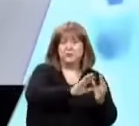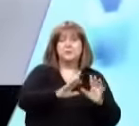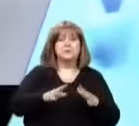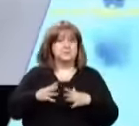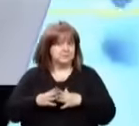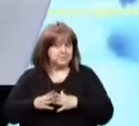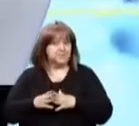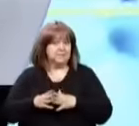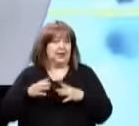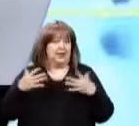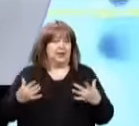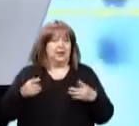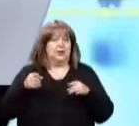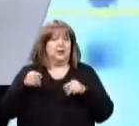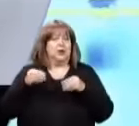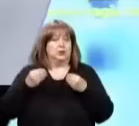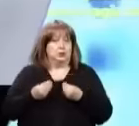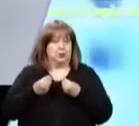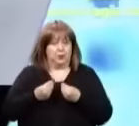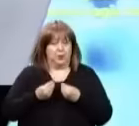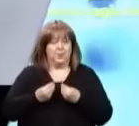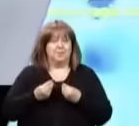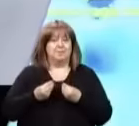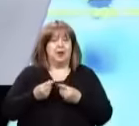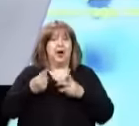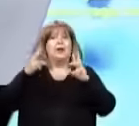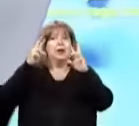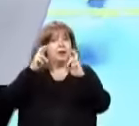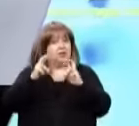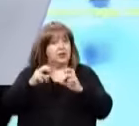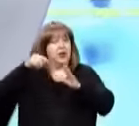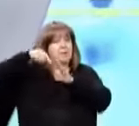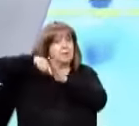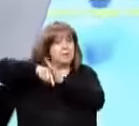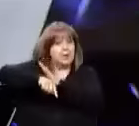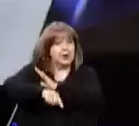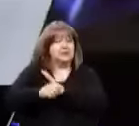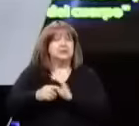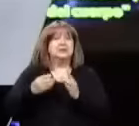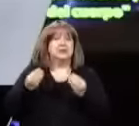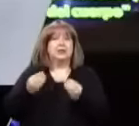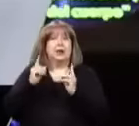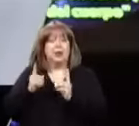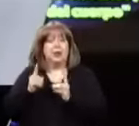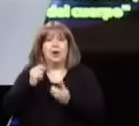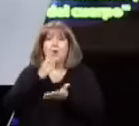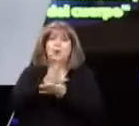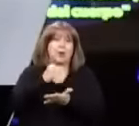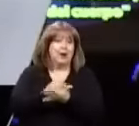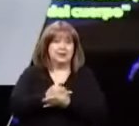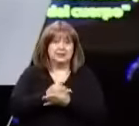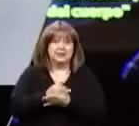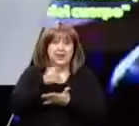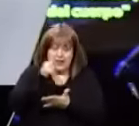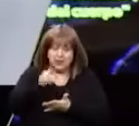¿no? Sí. De este fallo. Pero ahora que hay que tratar de que esto no vuelva a pasar nunca más con ningún otro niño. Porque en